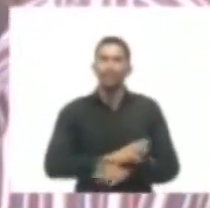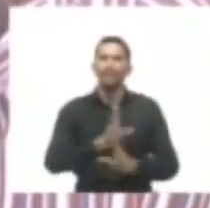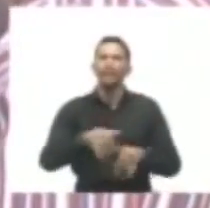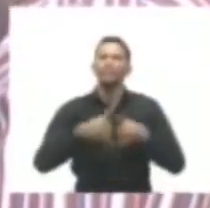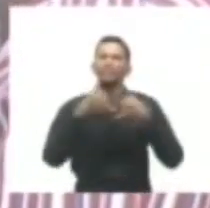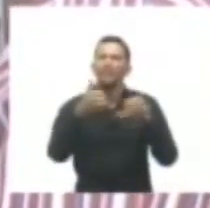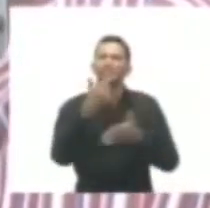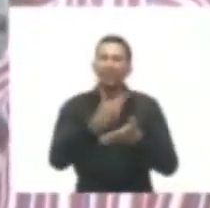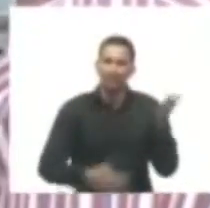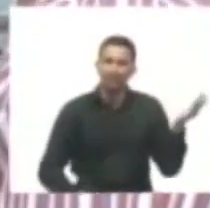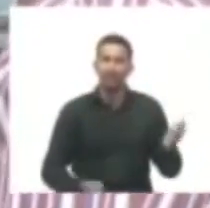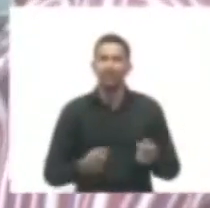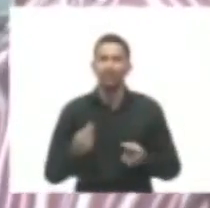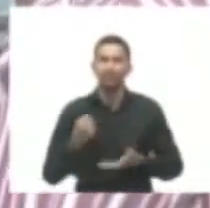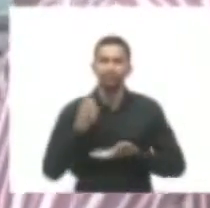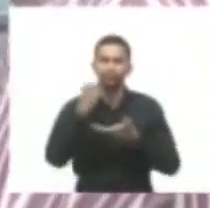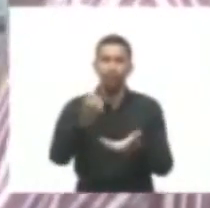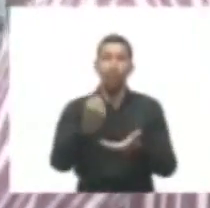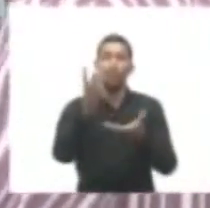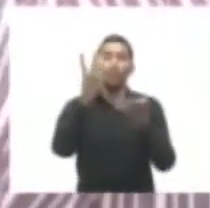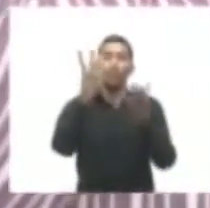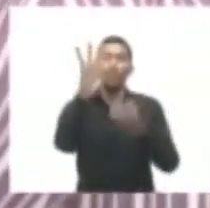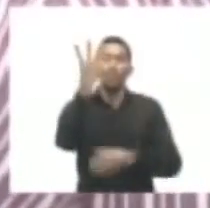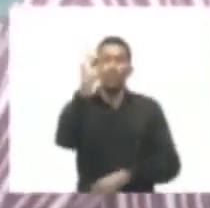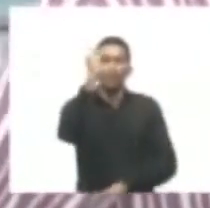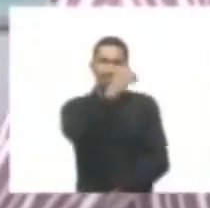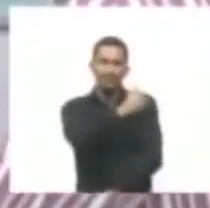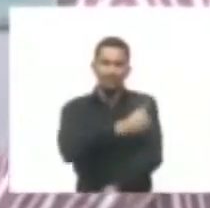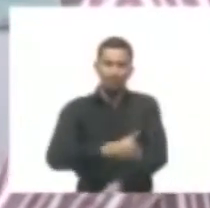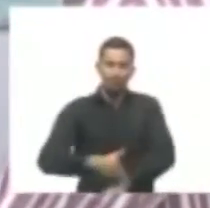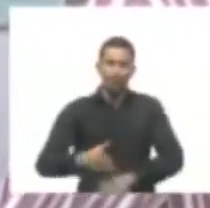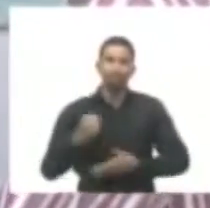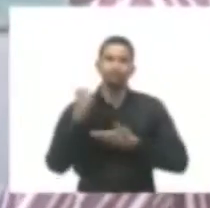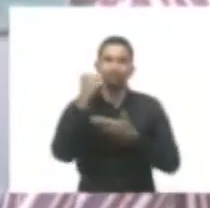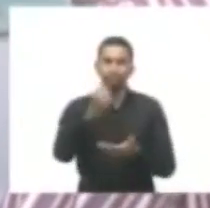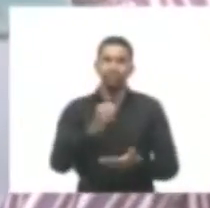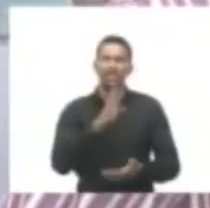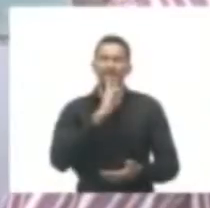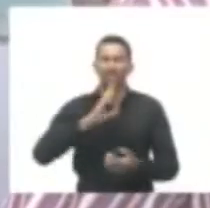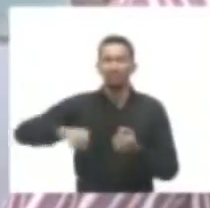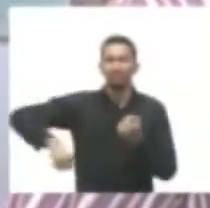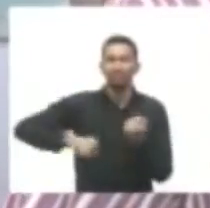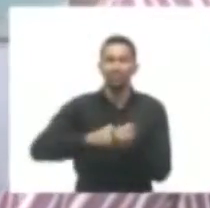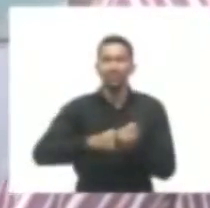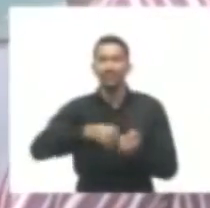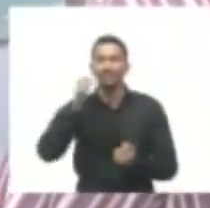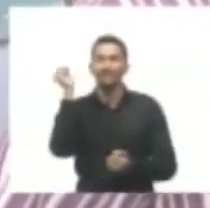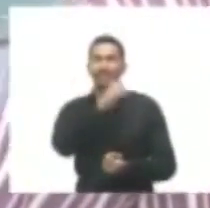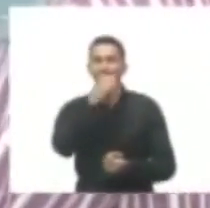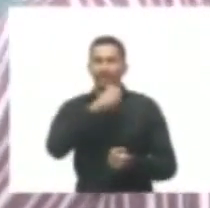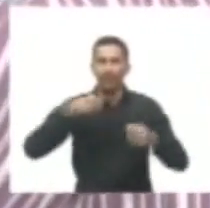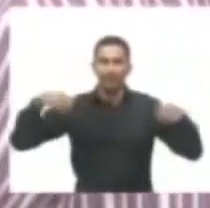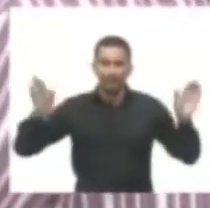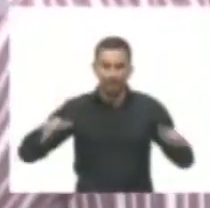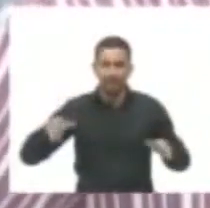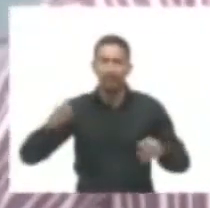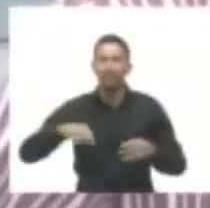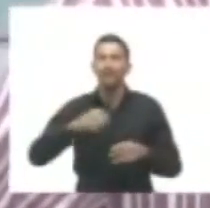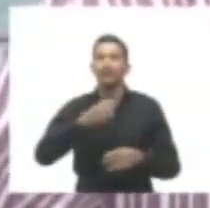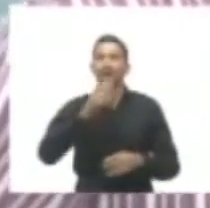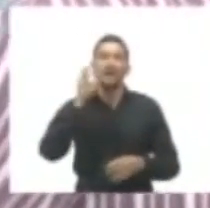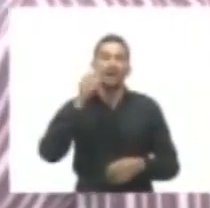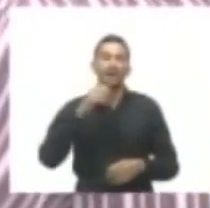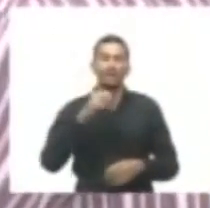son 40 millones de pesos. Estamos exactamente patrocinados por la cervecería Águila y Aguardiente Antioqueño. Muchas